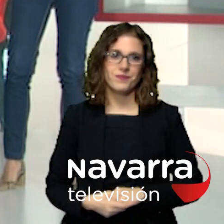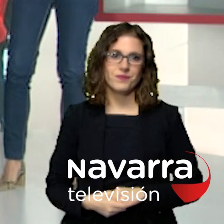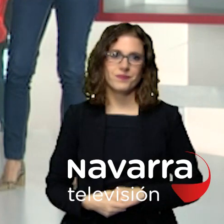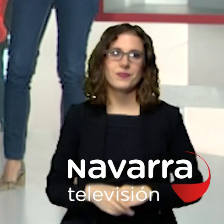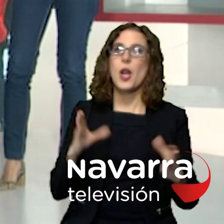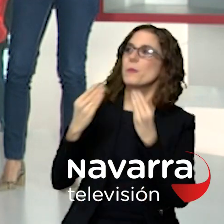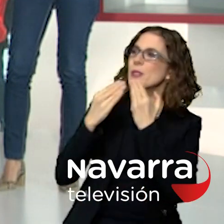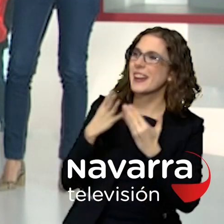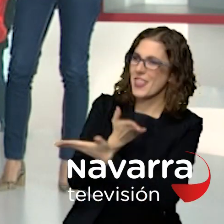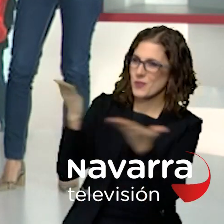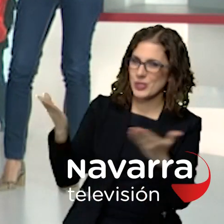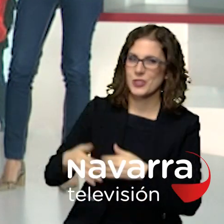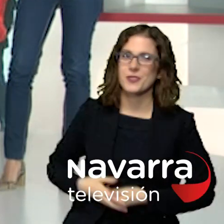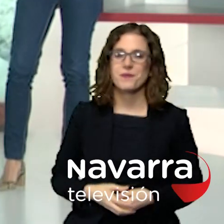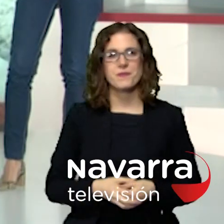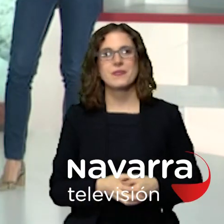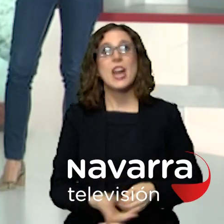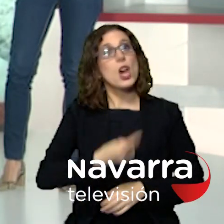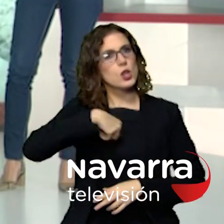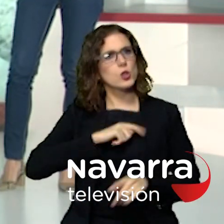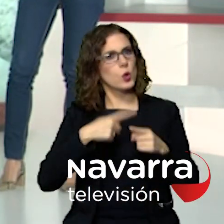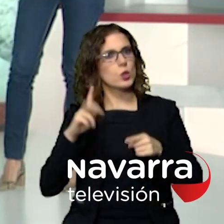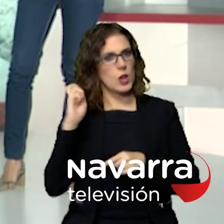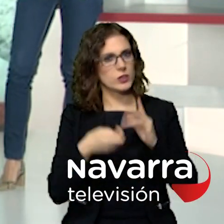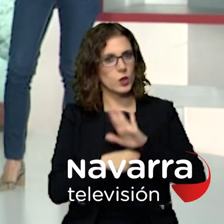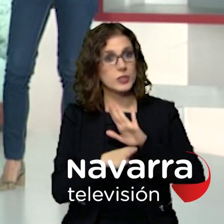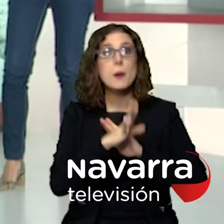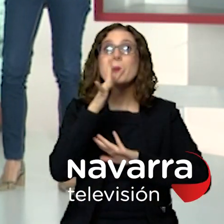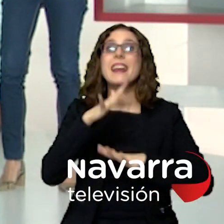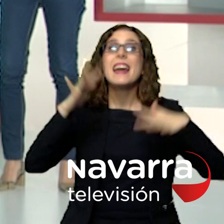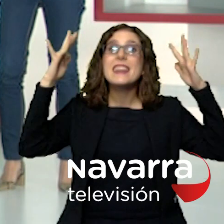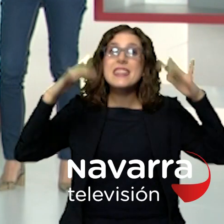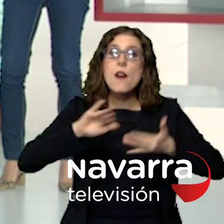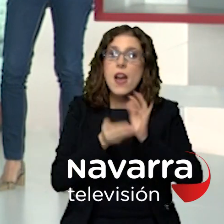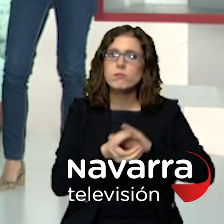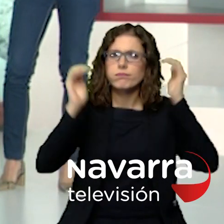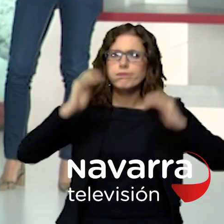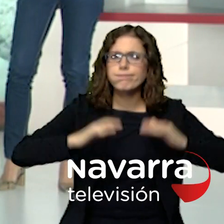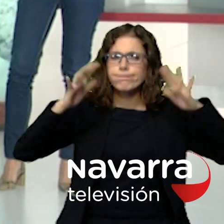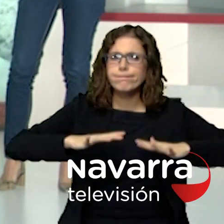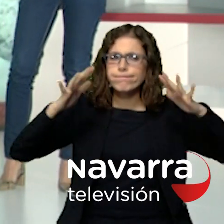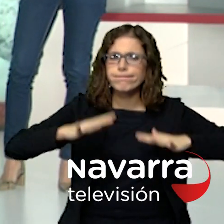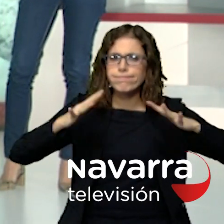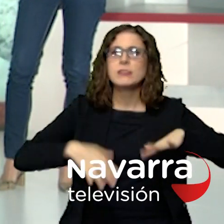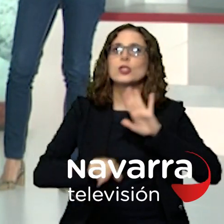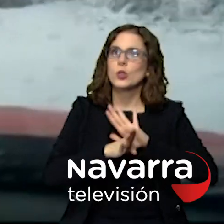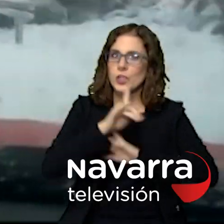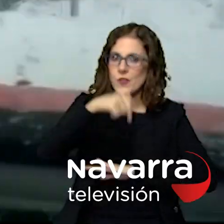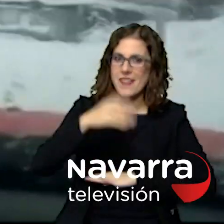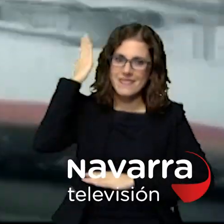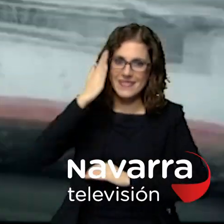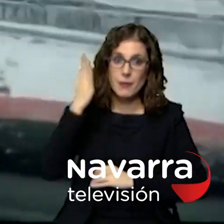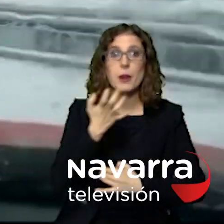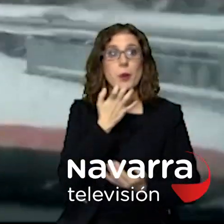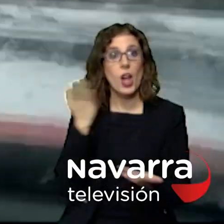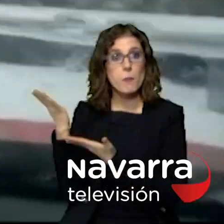Muchas gracias a vosotros, Blanca. Nosotros seguimos con más asuntos porque la nieve sigue cayendo con fuerza en Navarra. Así está la Sierra de Urbasa,